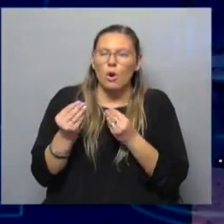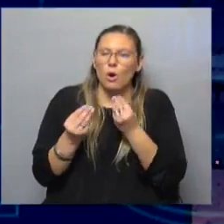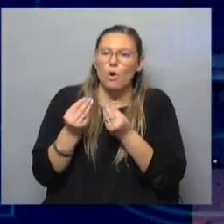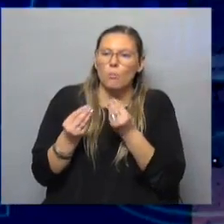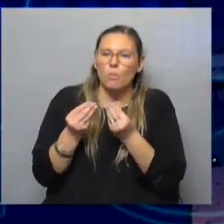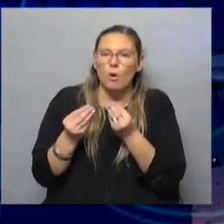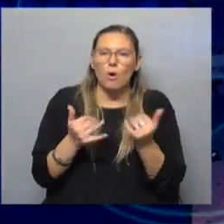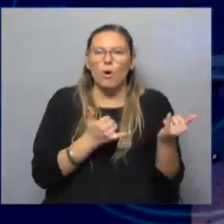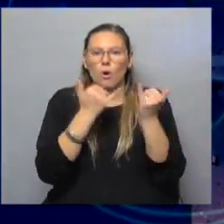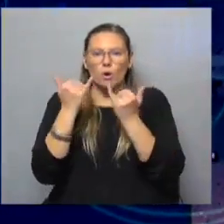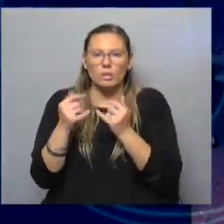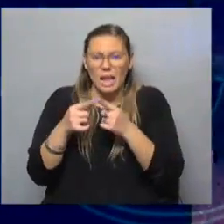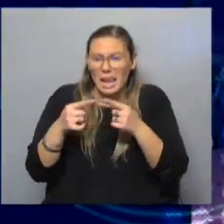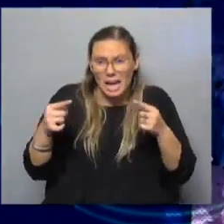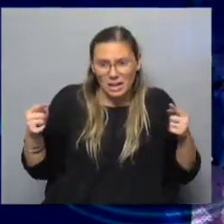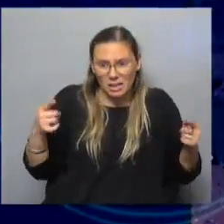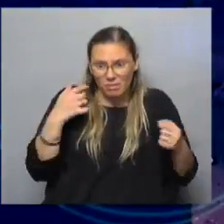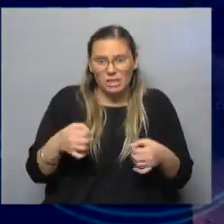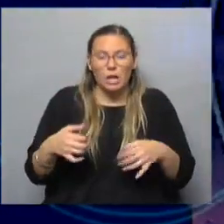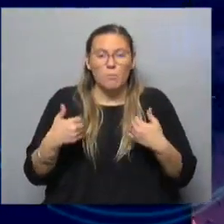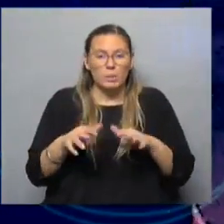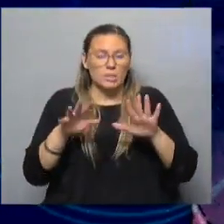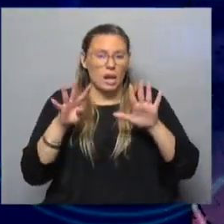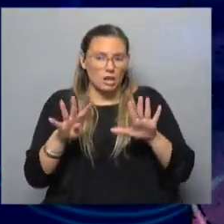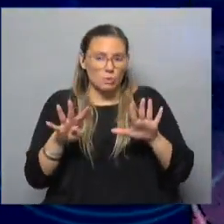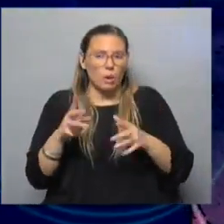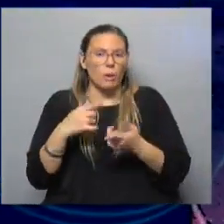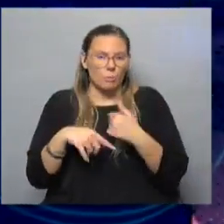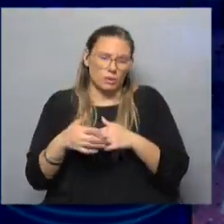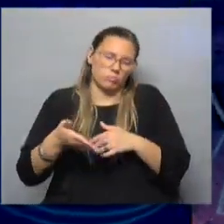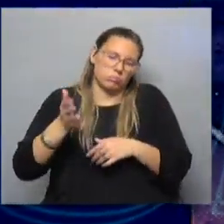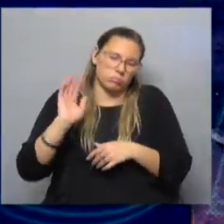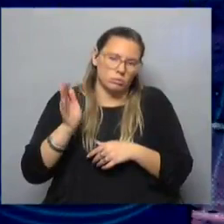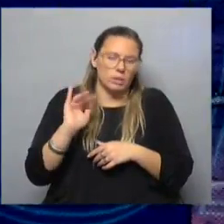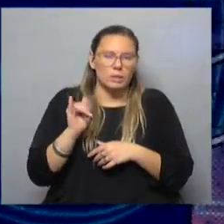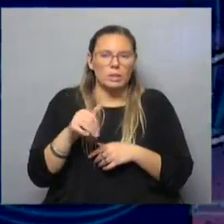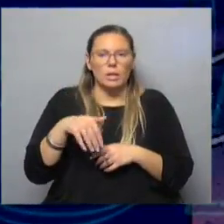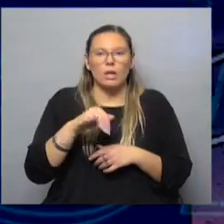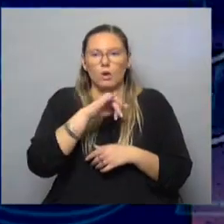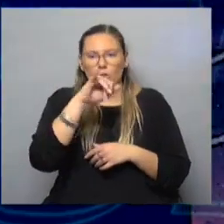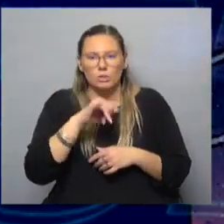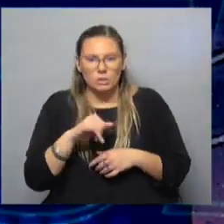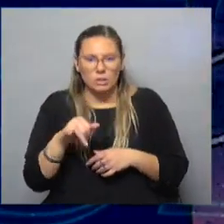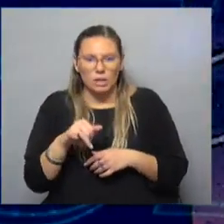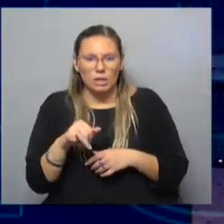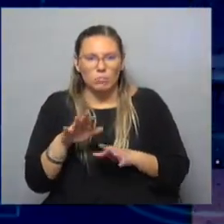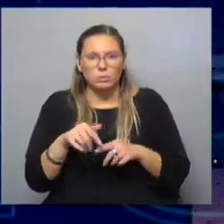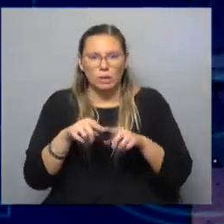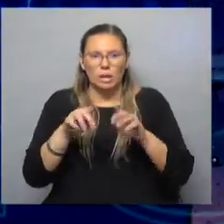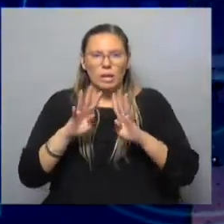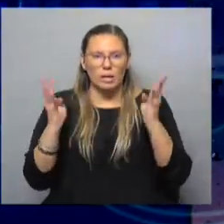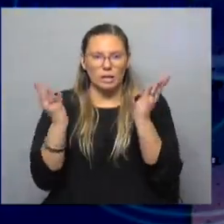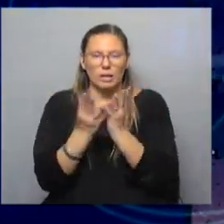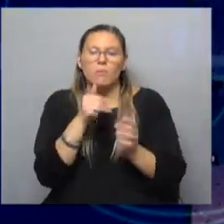llevar esta jornada que va a ser bastante larga? Arranca a las 21 horas, pero tienen para rato. Sí, con Mauricio González de Sobre el Ring. Él va a hacer